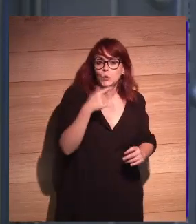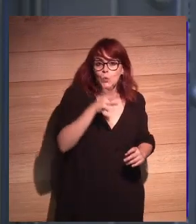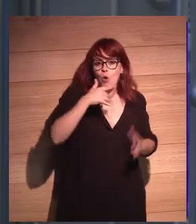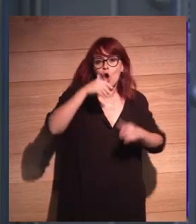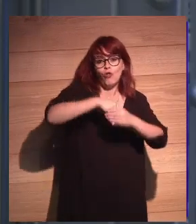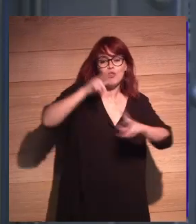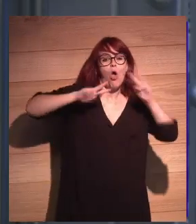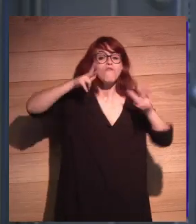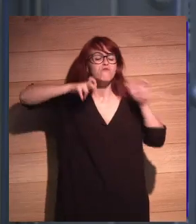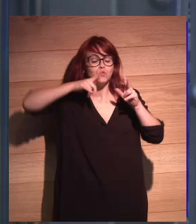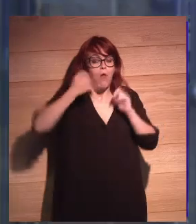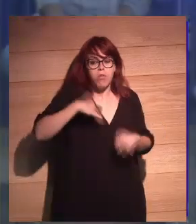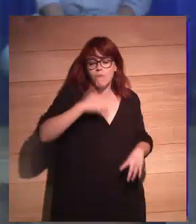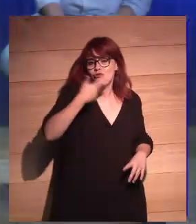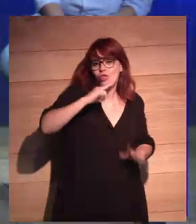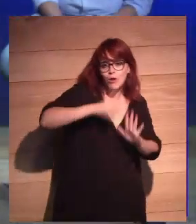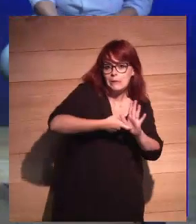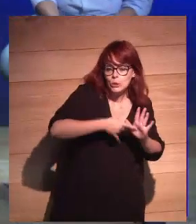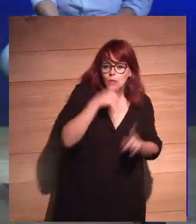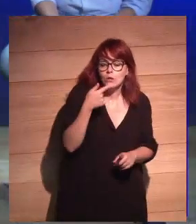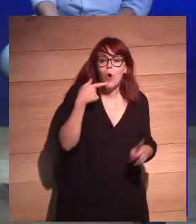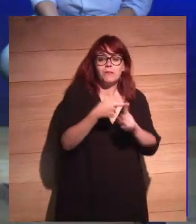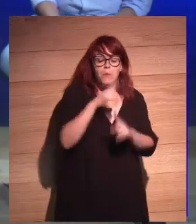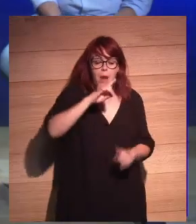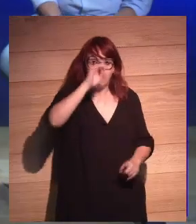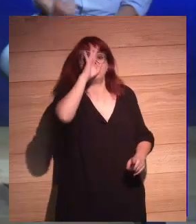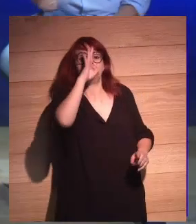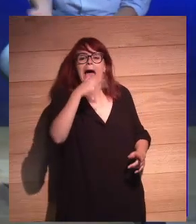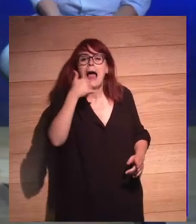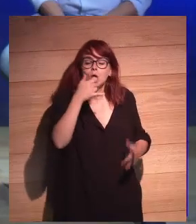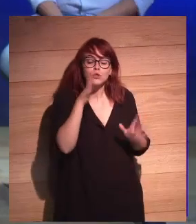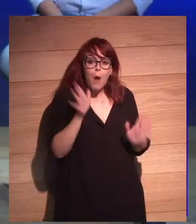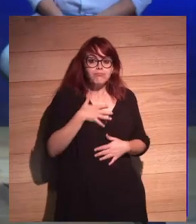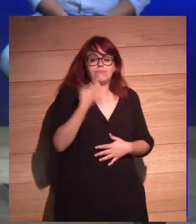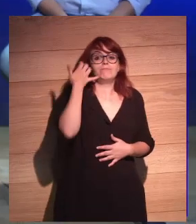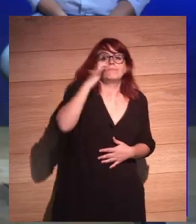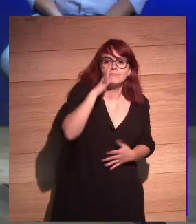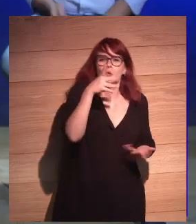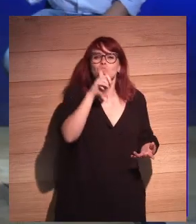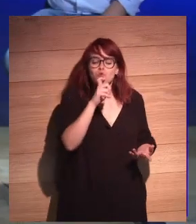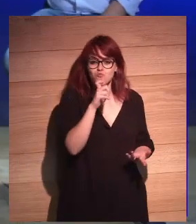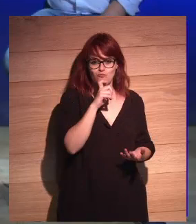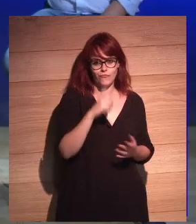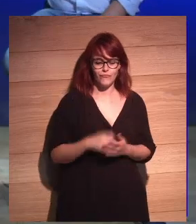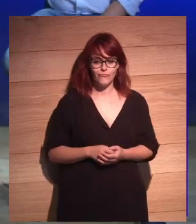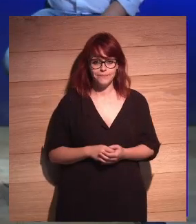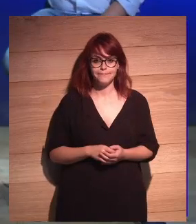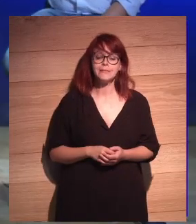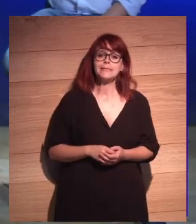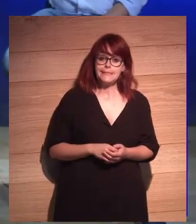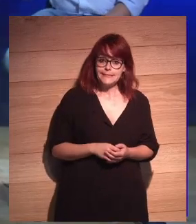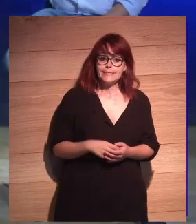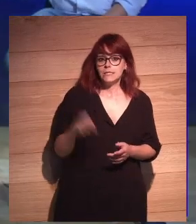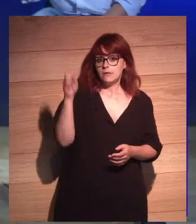contenidos audiovisuales? ¿Cómo lo veis? Yo lo que... Tienes razón en